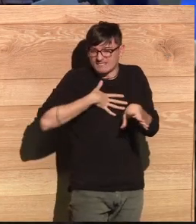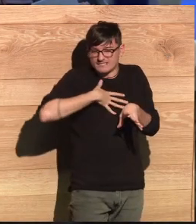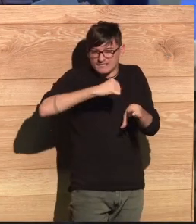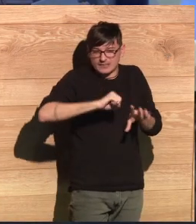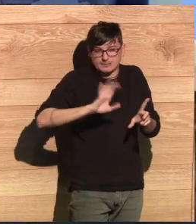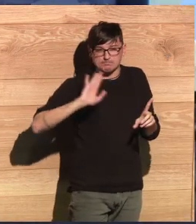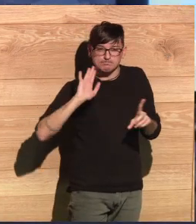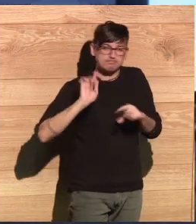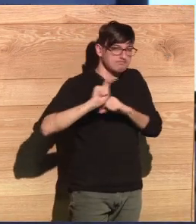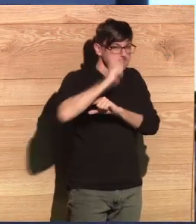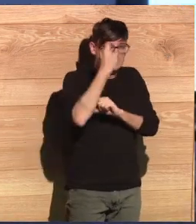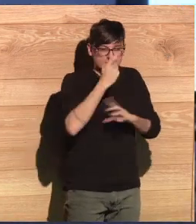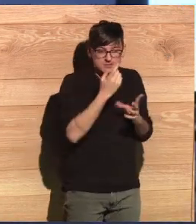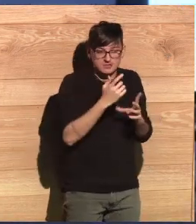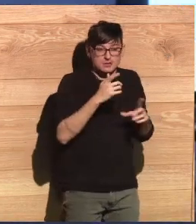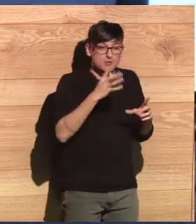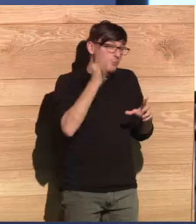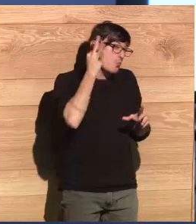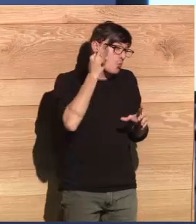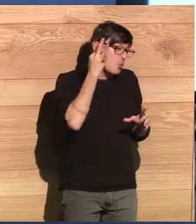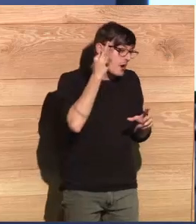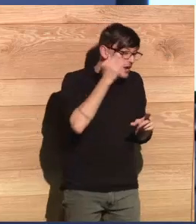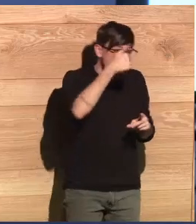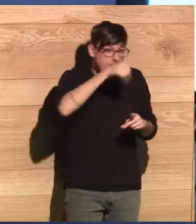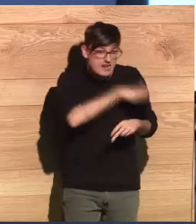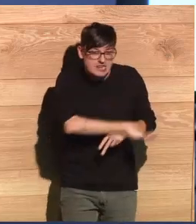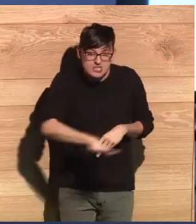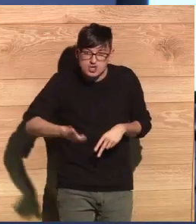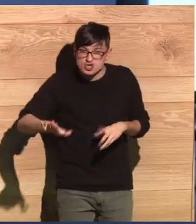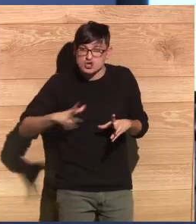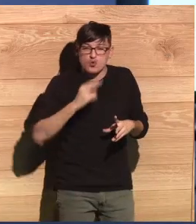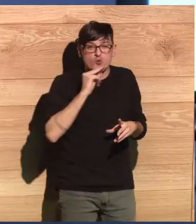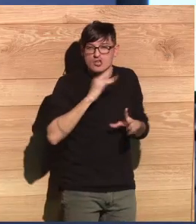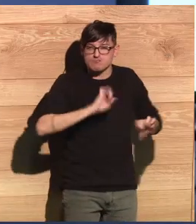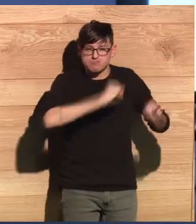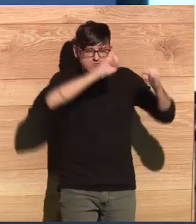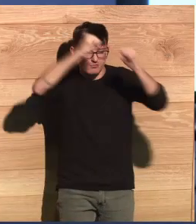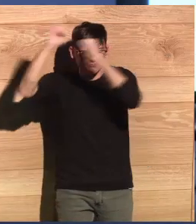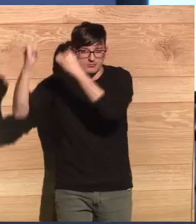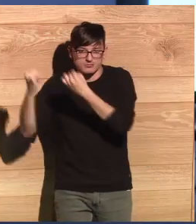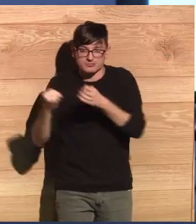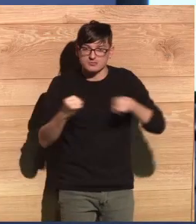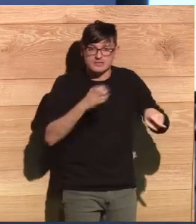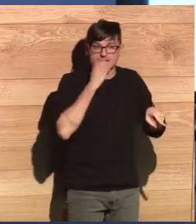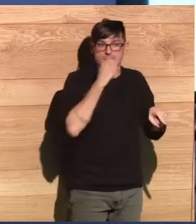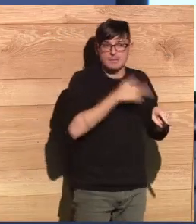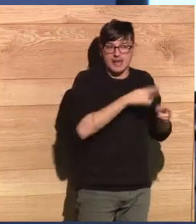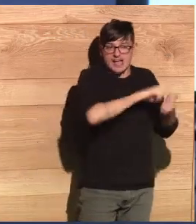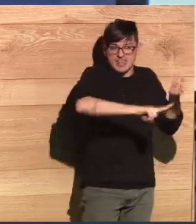consiguieron salvar la vida de muchas mujeres, hombres y niños judíos desde su humilde cantina de